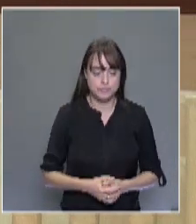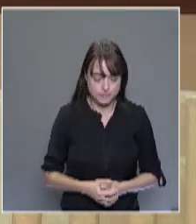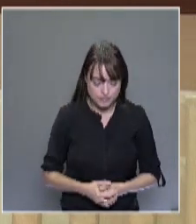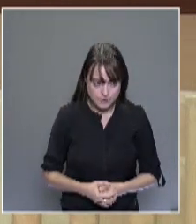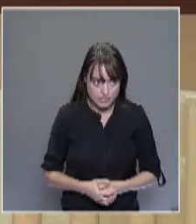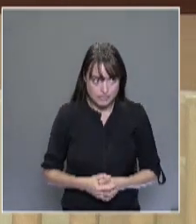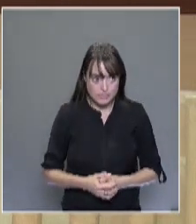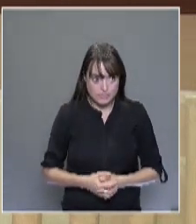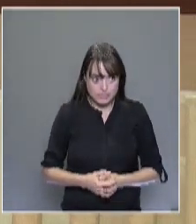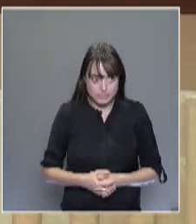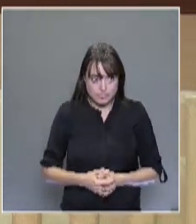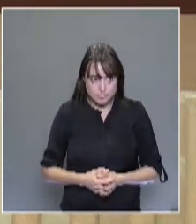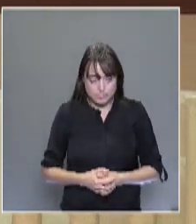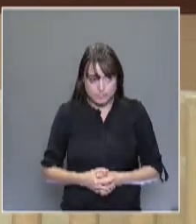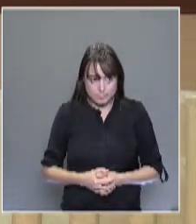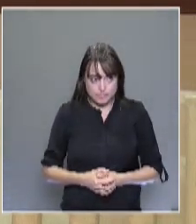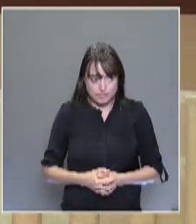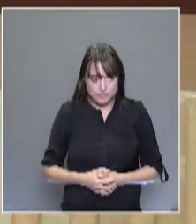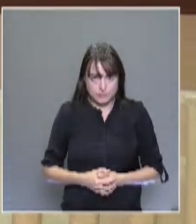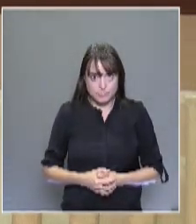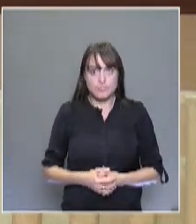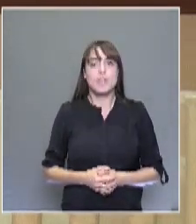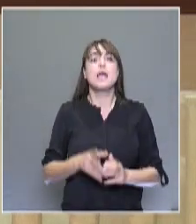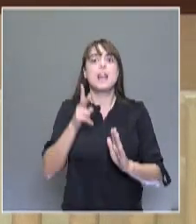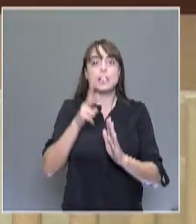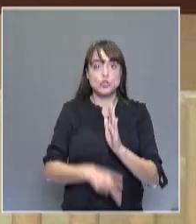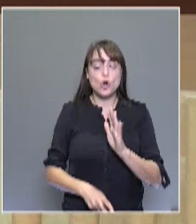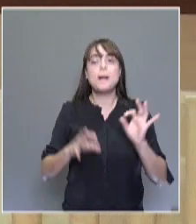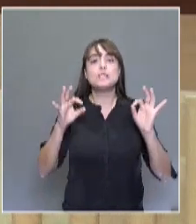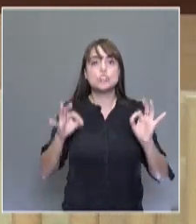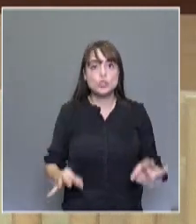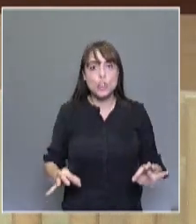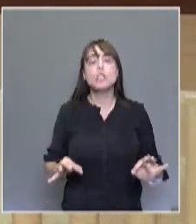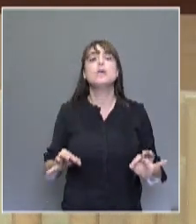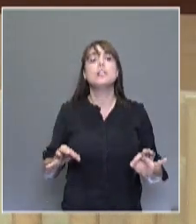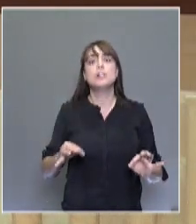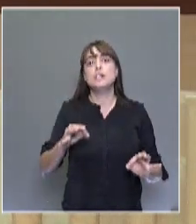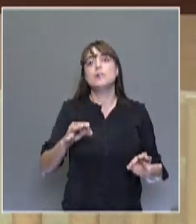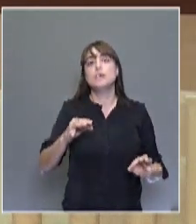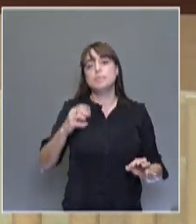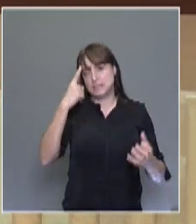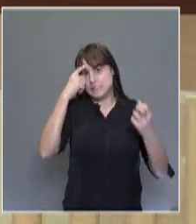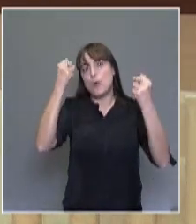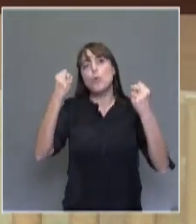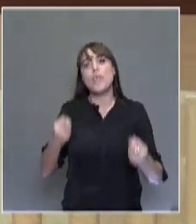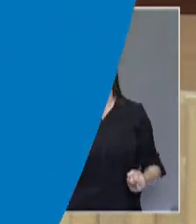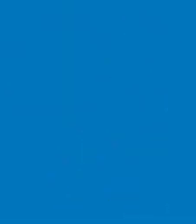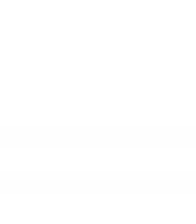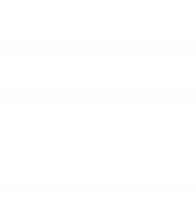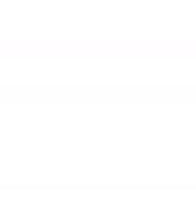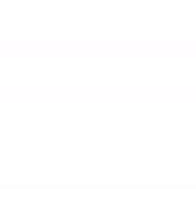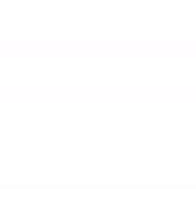nos interesa las normas son la sabiduría destilada de la profesión